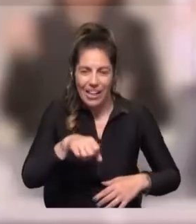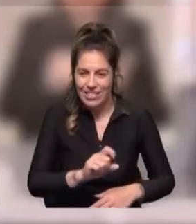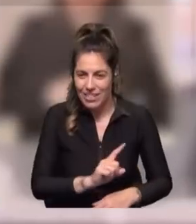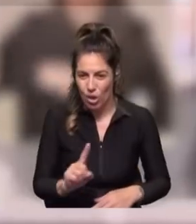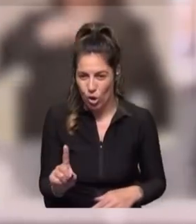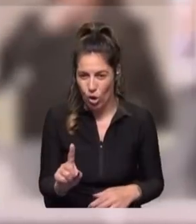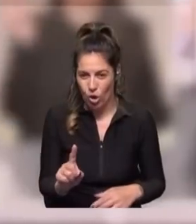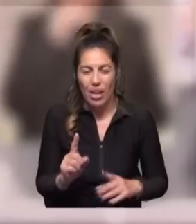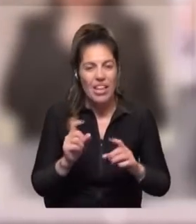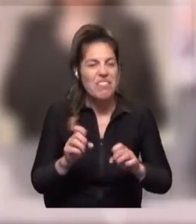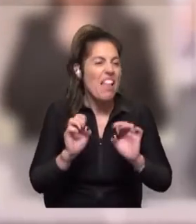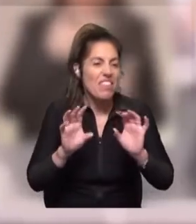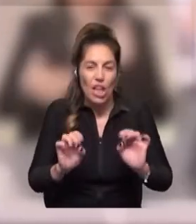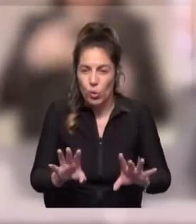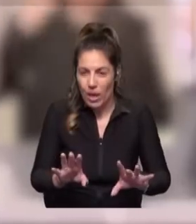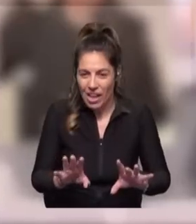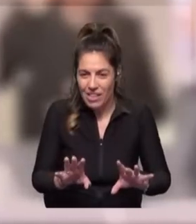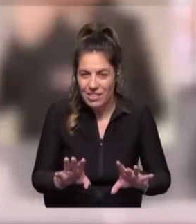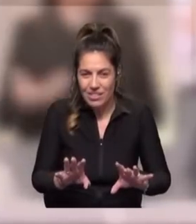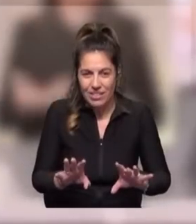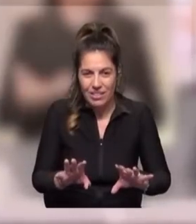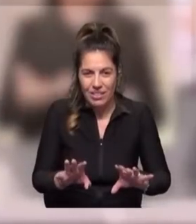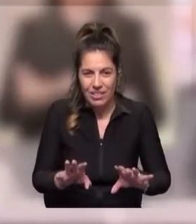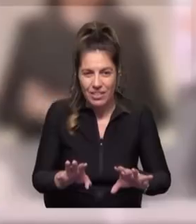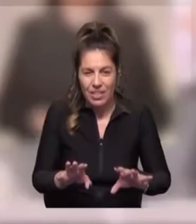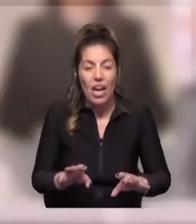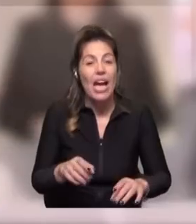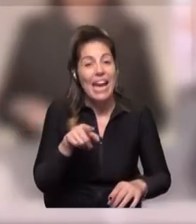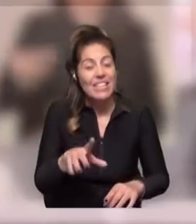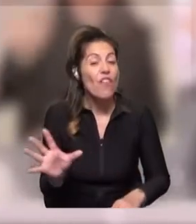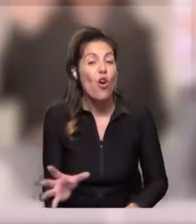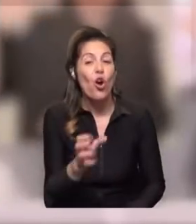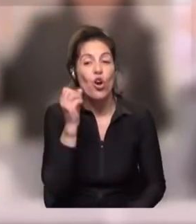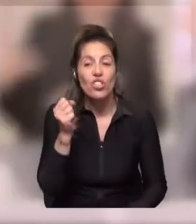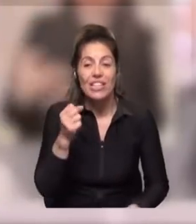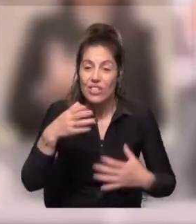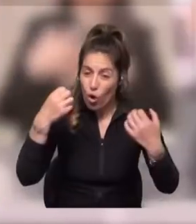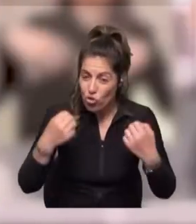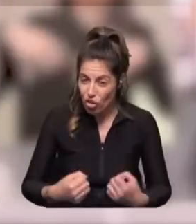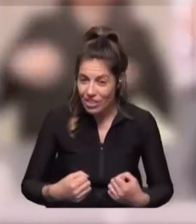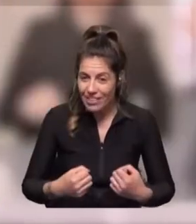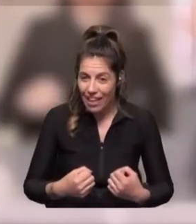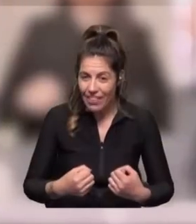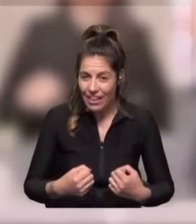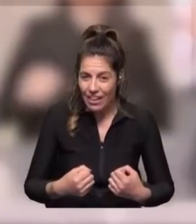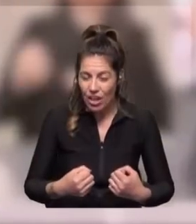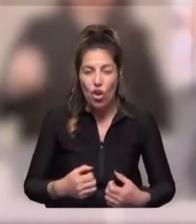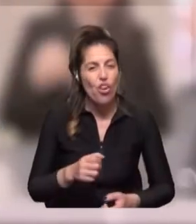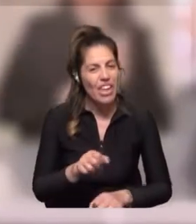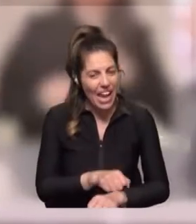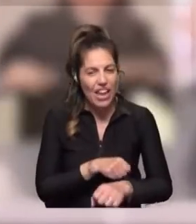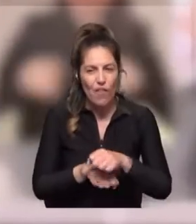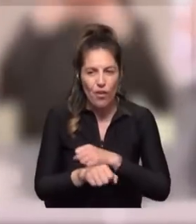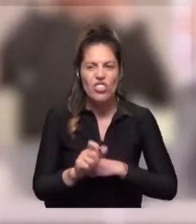y tan naturales fueron conseguidas y consolidadas a punta del esfuerzo de